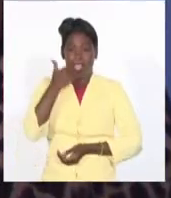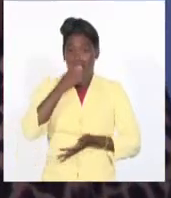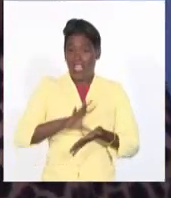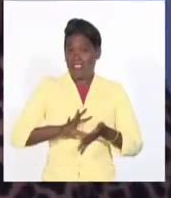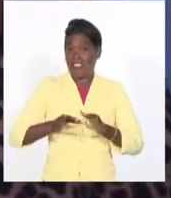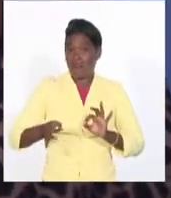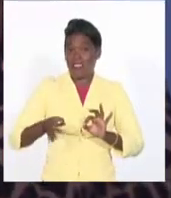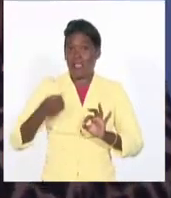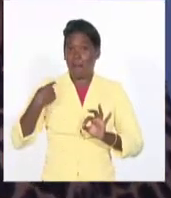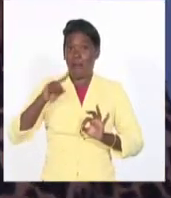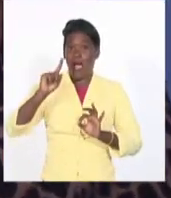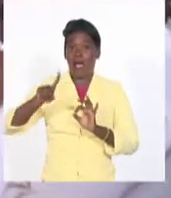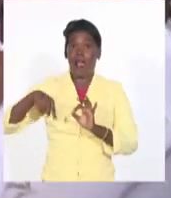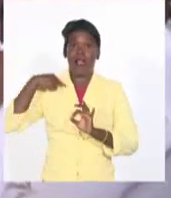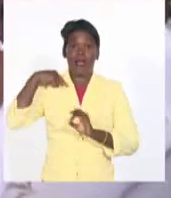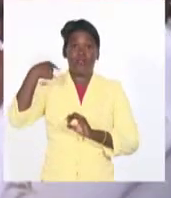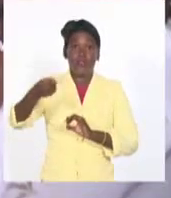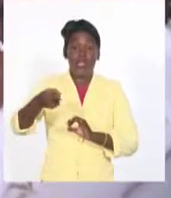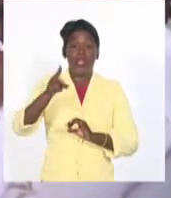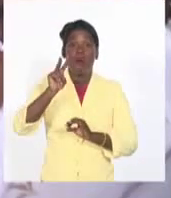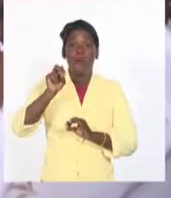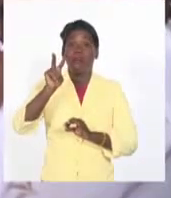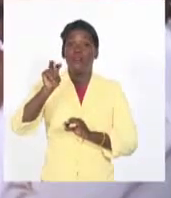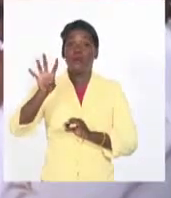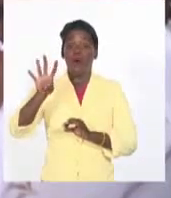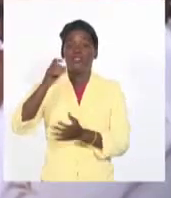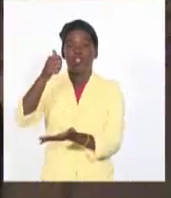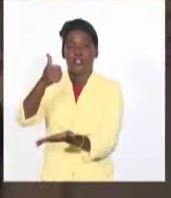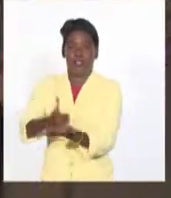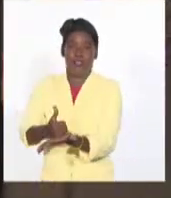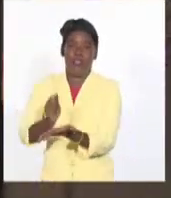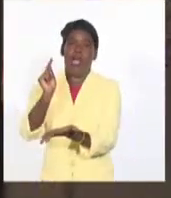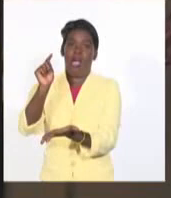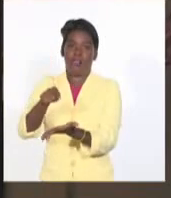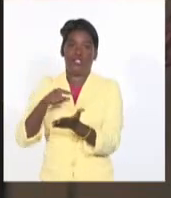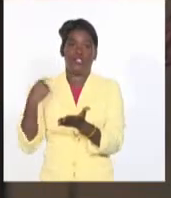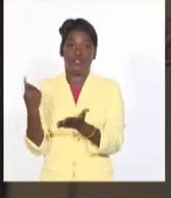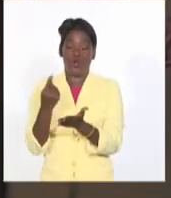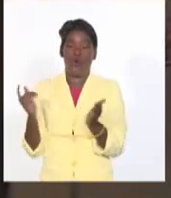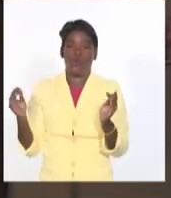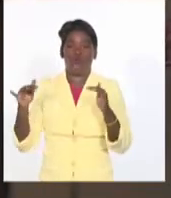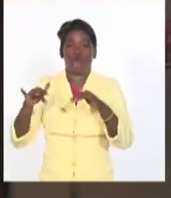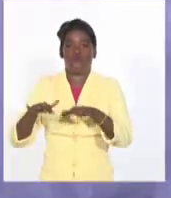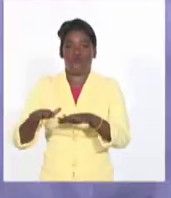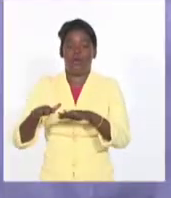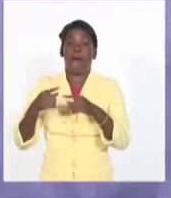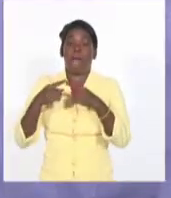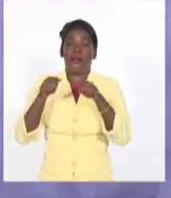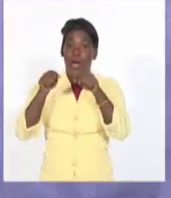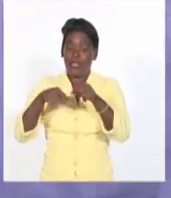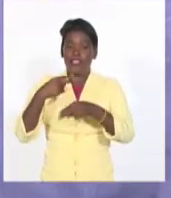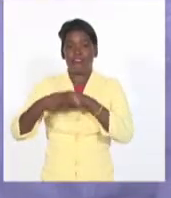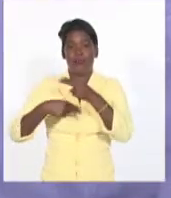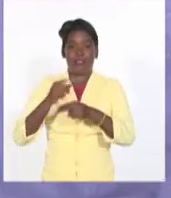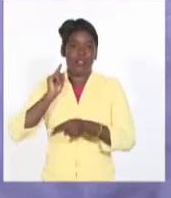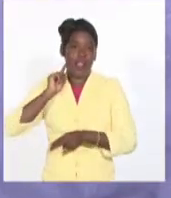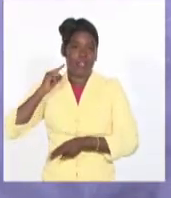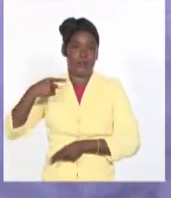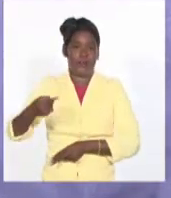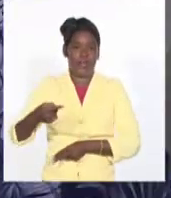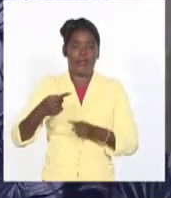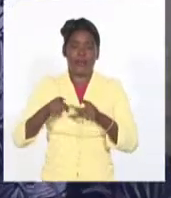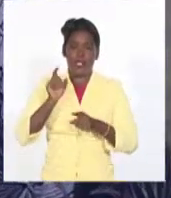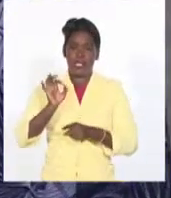del festival en el 2024, concluyó la actual edición del evento más importante de los radialistas cubanos, que cada año ha de